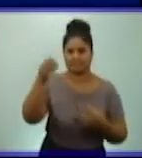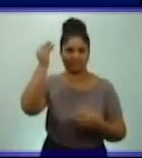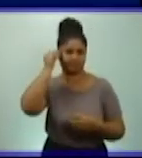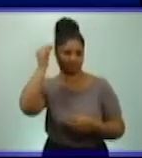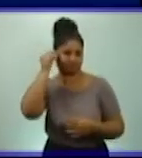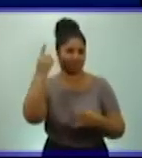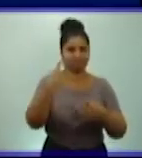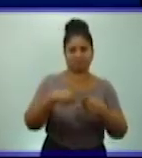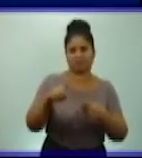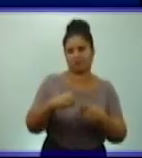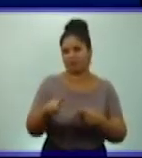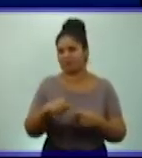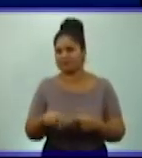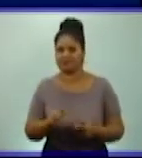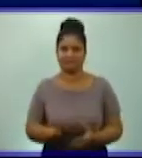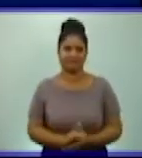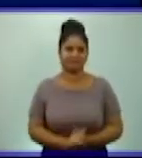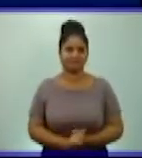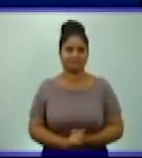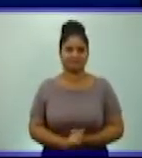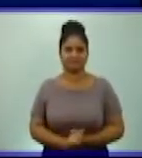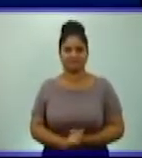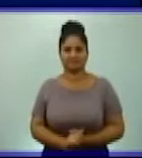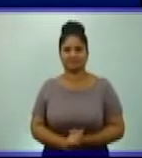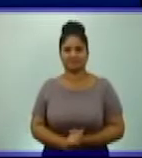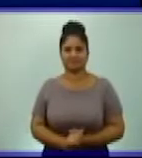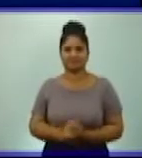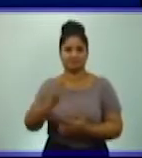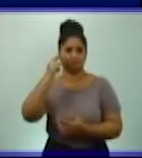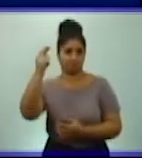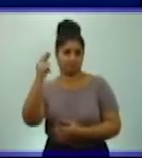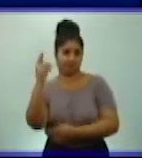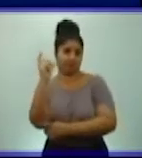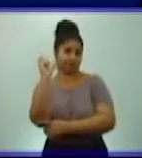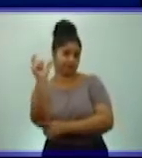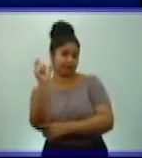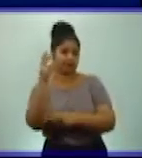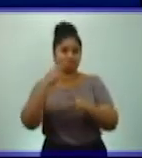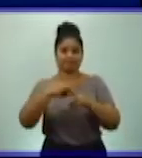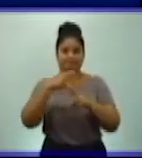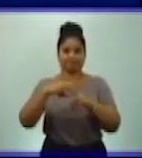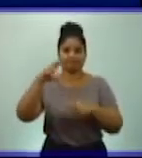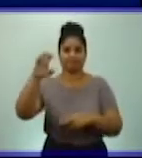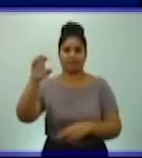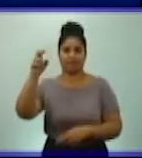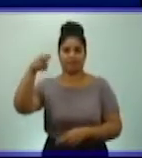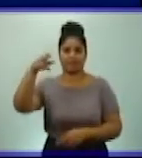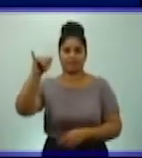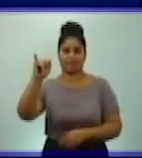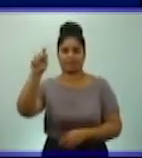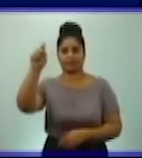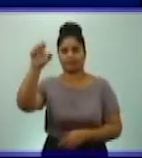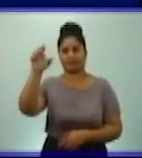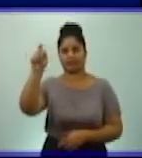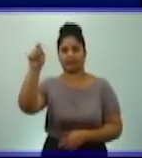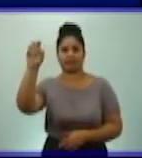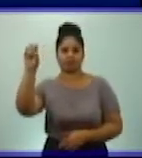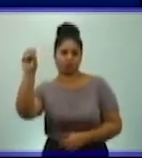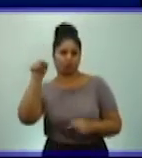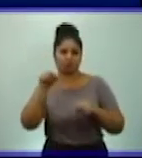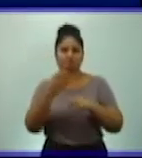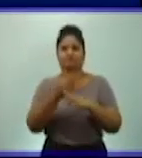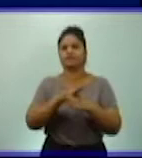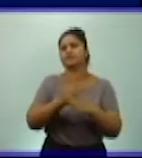se le conoce? Recuerden ustedes que el epíteto es un recurso expresivo que expresa a través de un sintagma nominal, a través de un